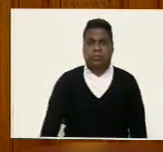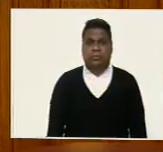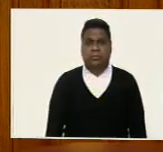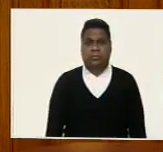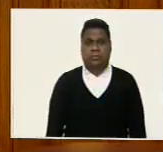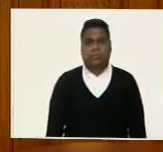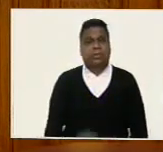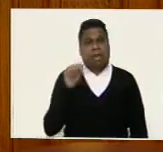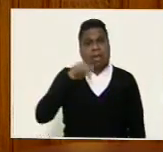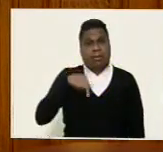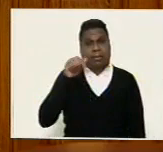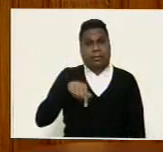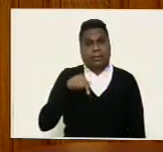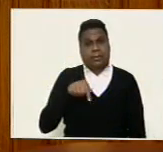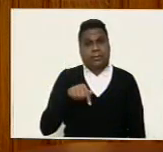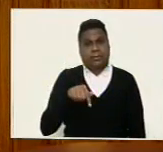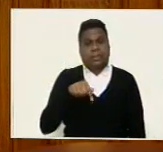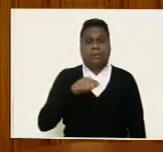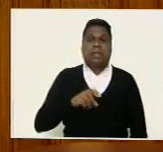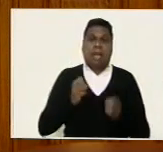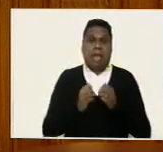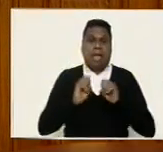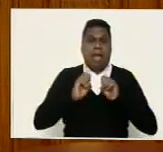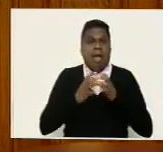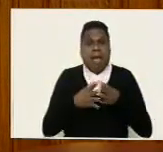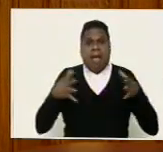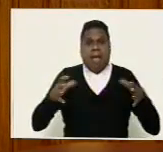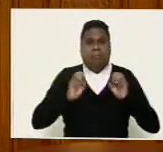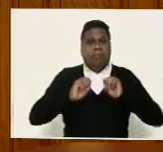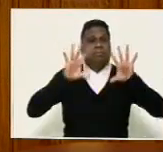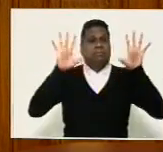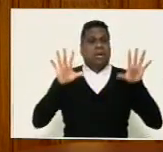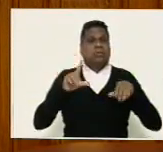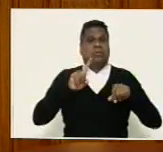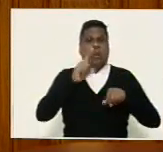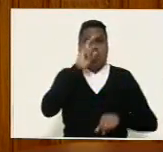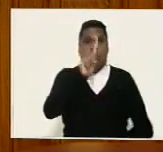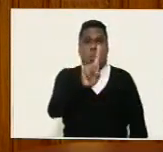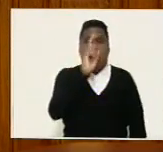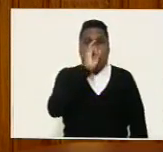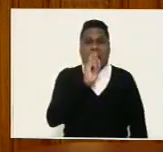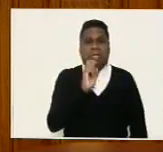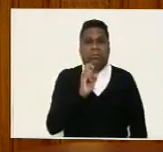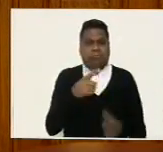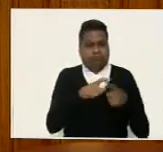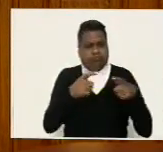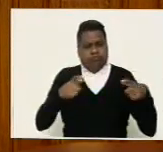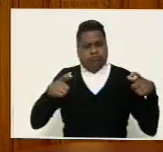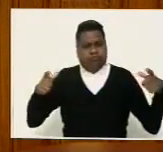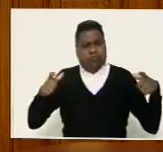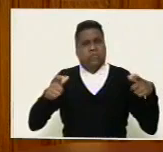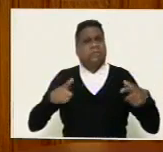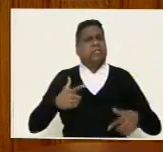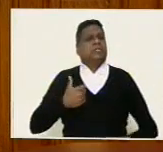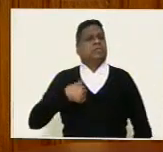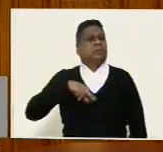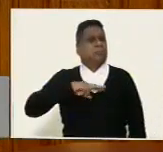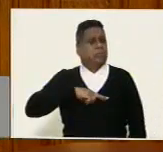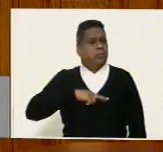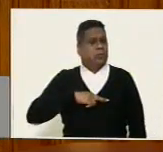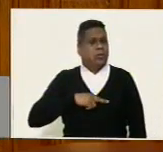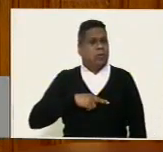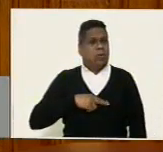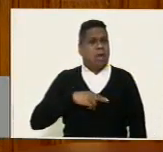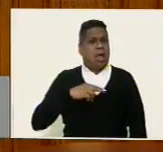acá, en este maravilloso espacio que nos ha visto por más de un año crecer como pueblo hecho, poder constituyente